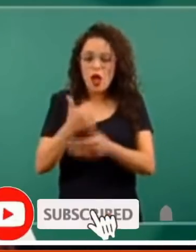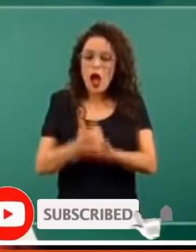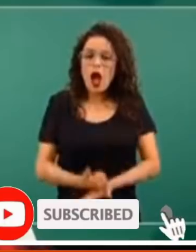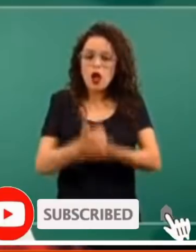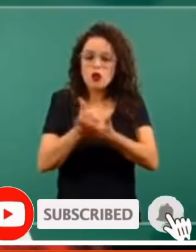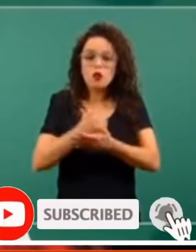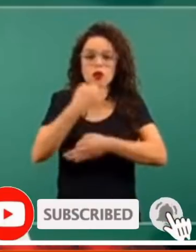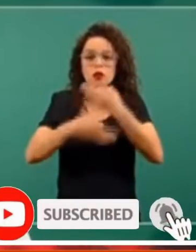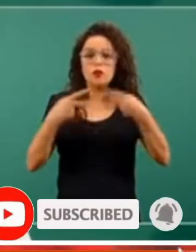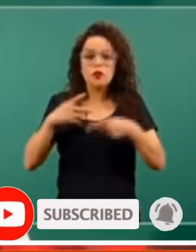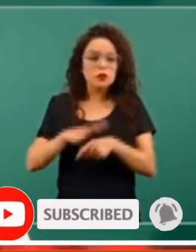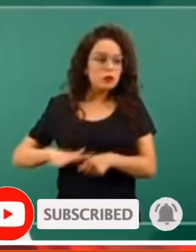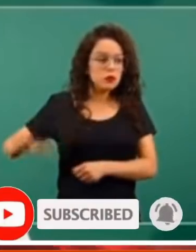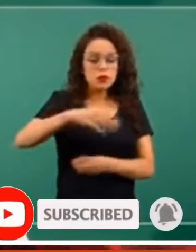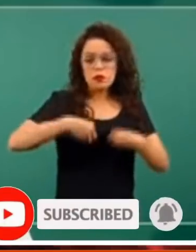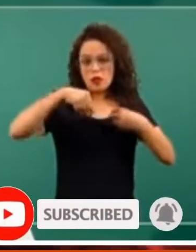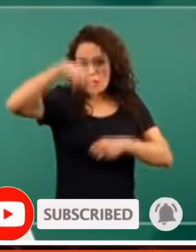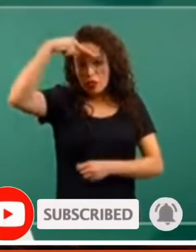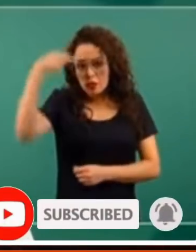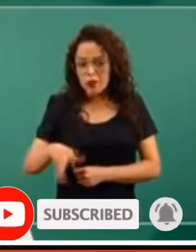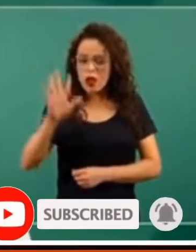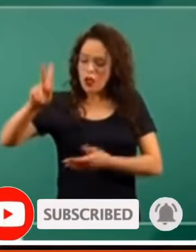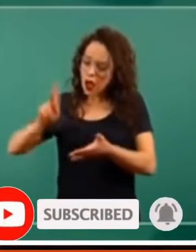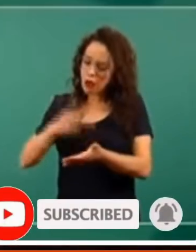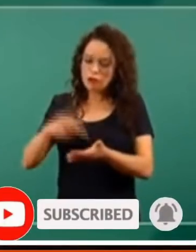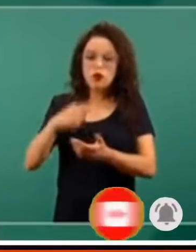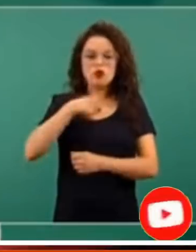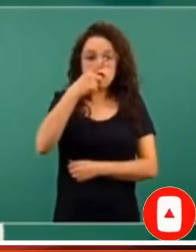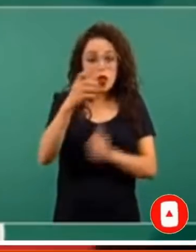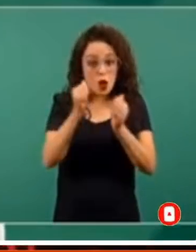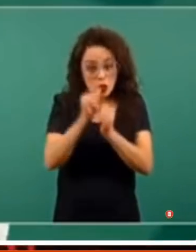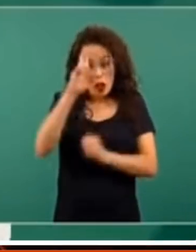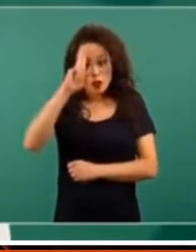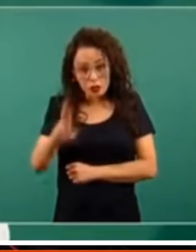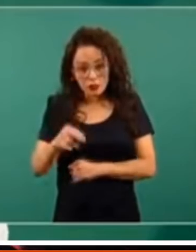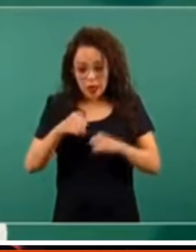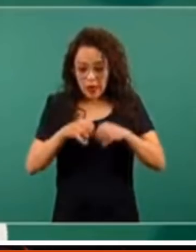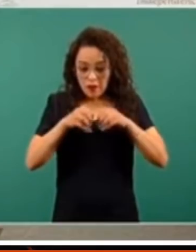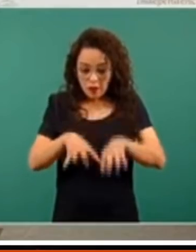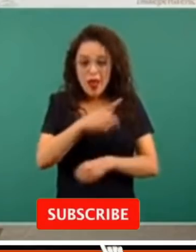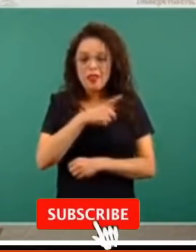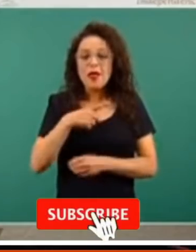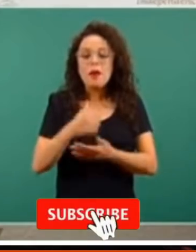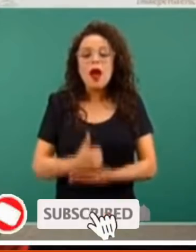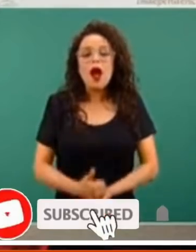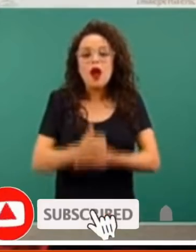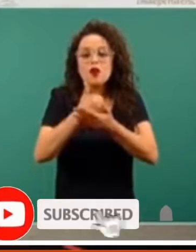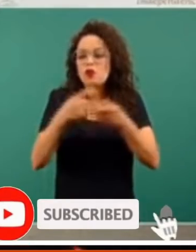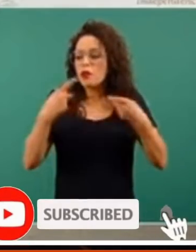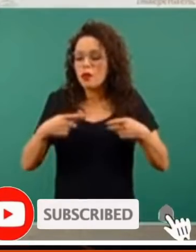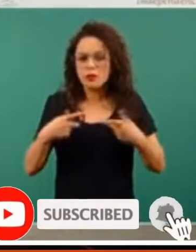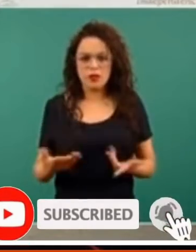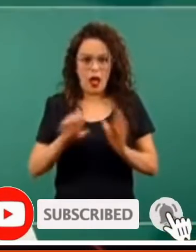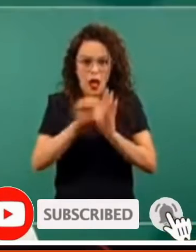todo respeto en innumerables ocasiones, para que la información ayude a las personas. Piensen en sus